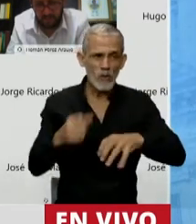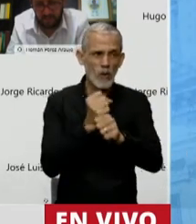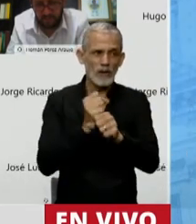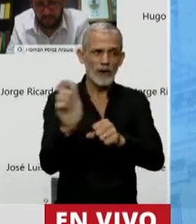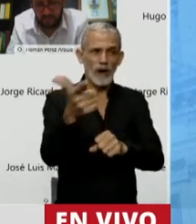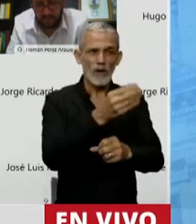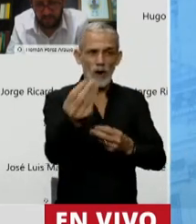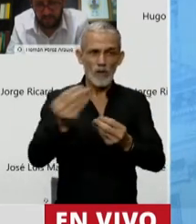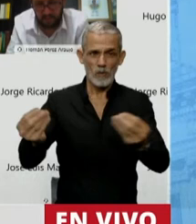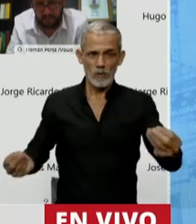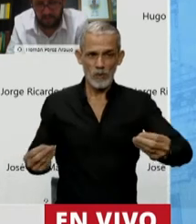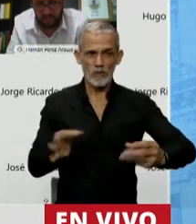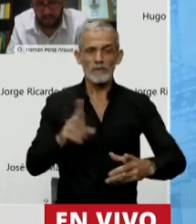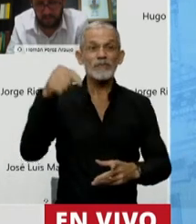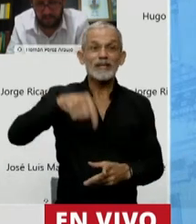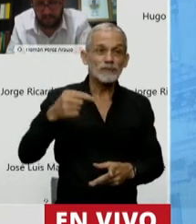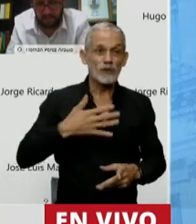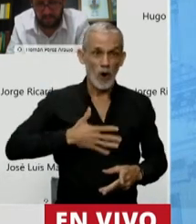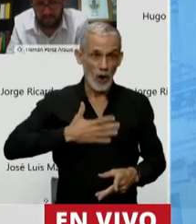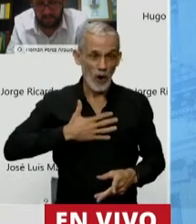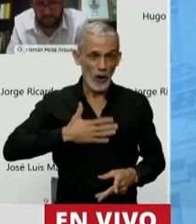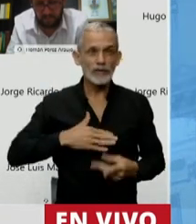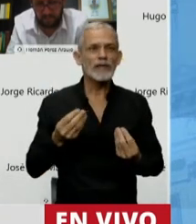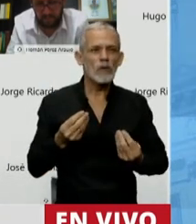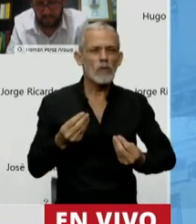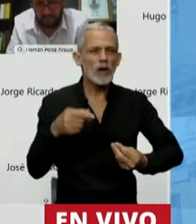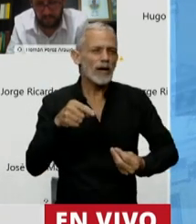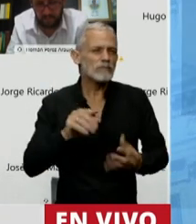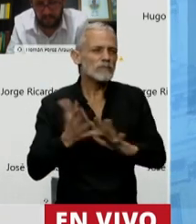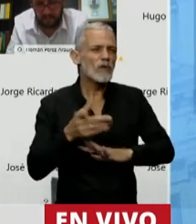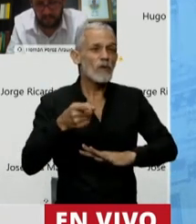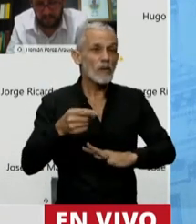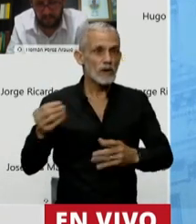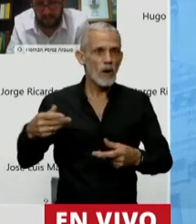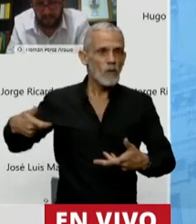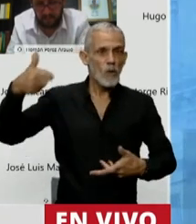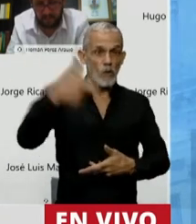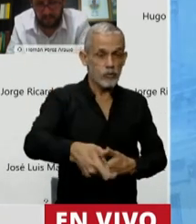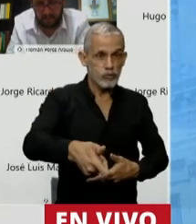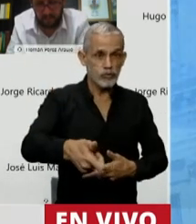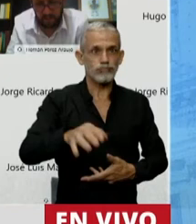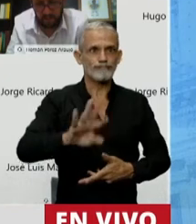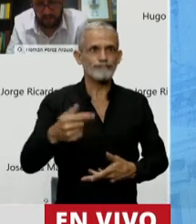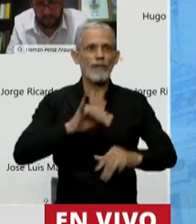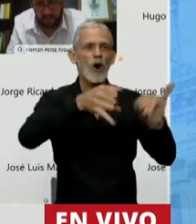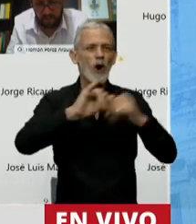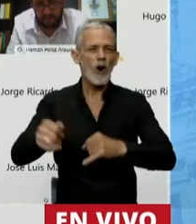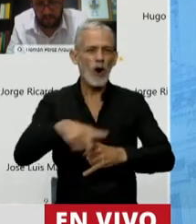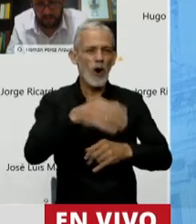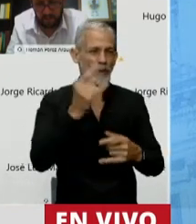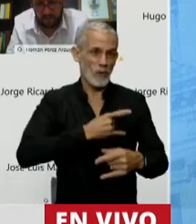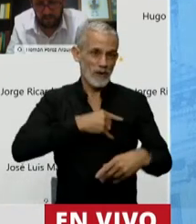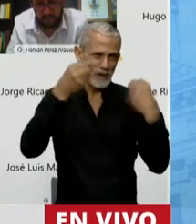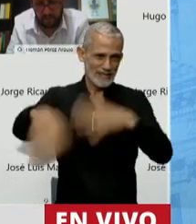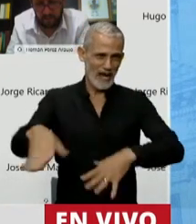y se negro muchísimo que una parte de ese aporte de lo más rico vaya a esos jóvenes que han dejado de